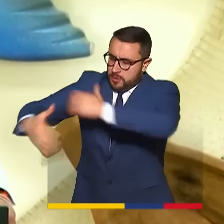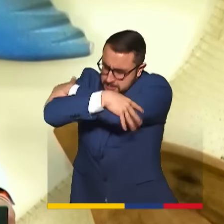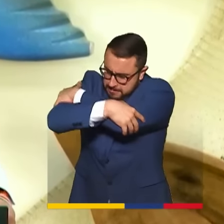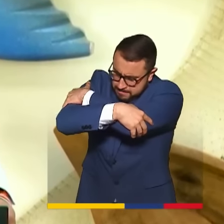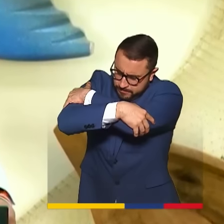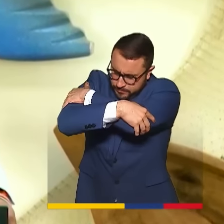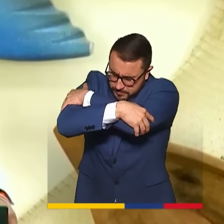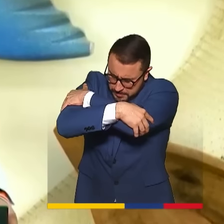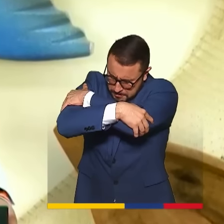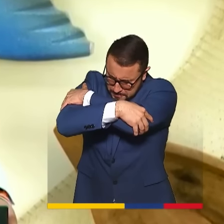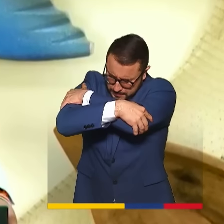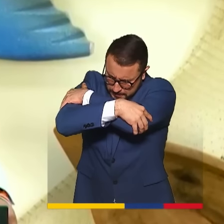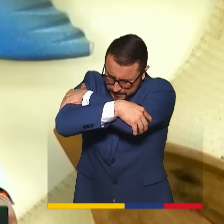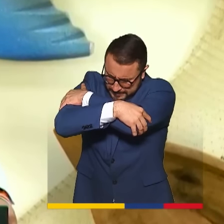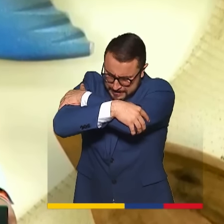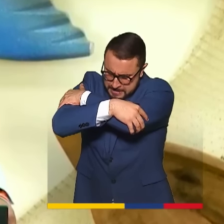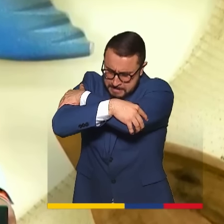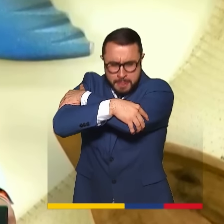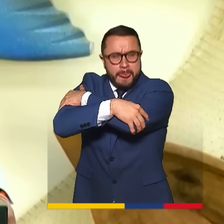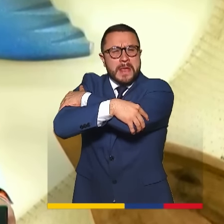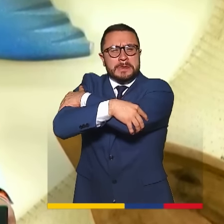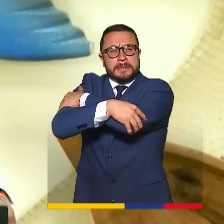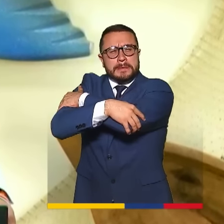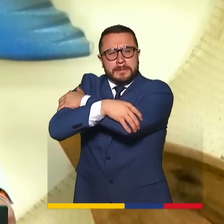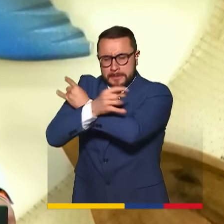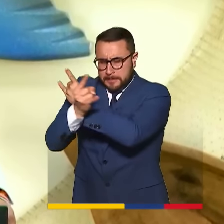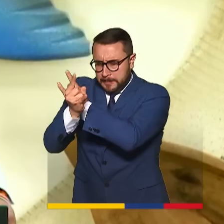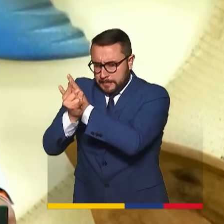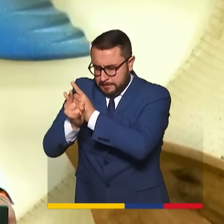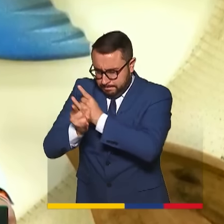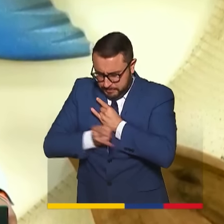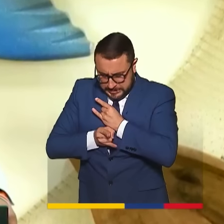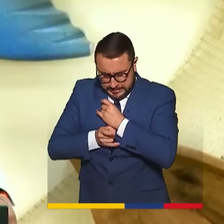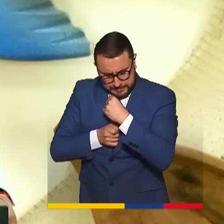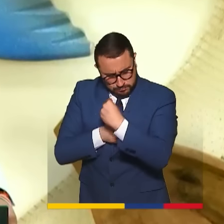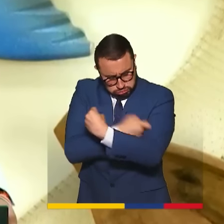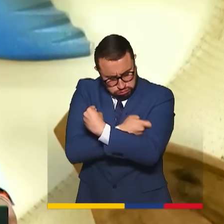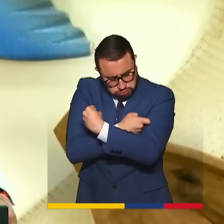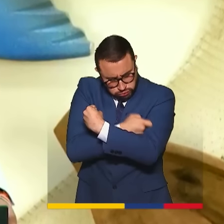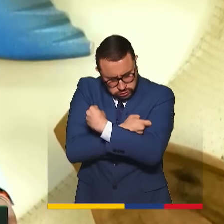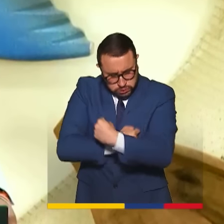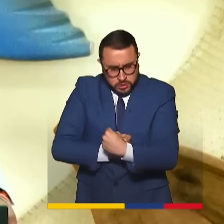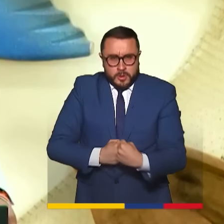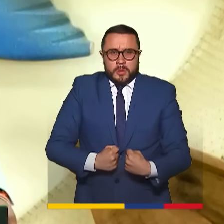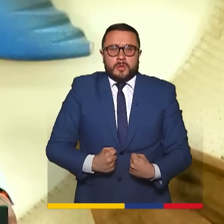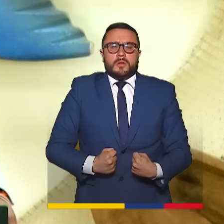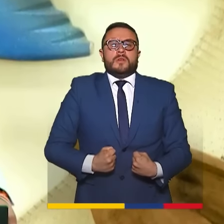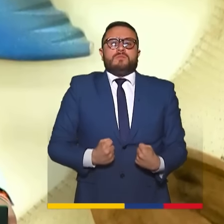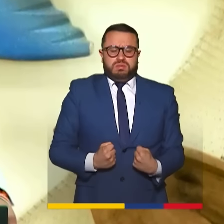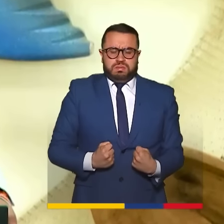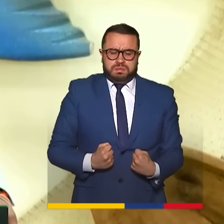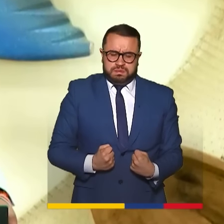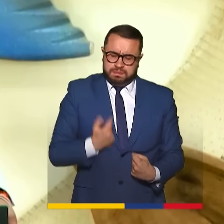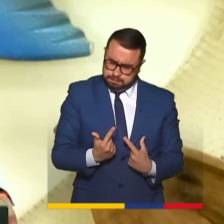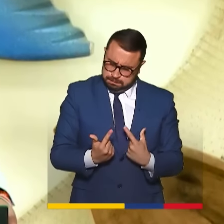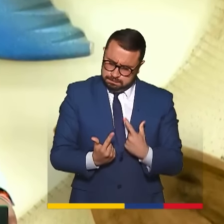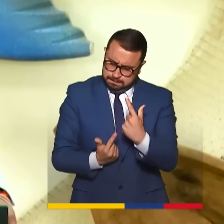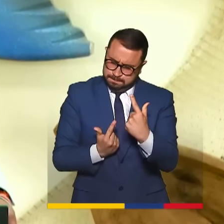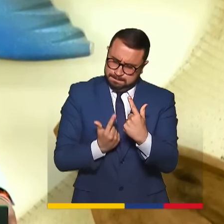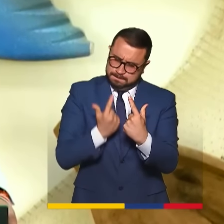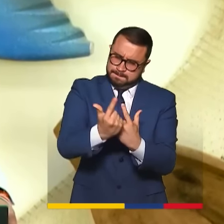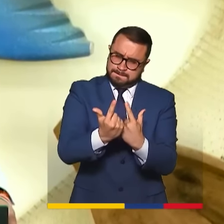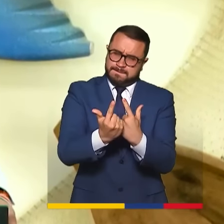llenarme de la fuerza transmitida para seguir batallando por la libertad,